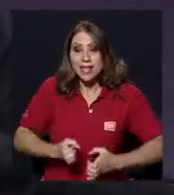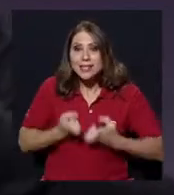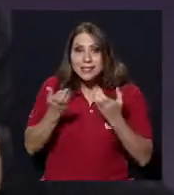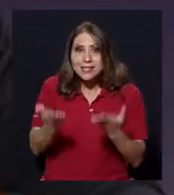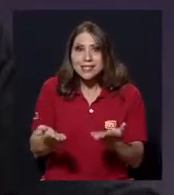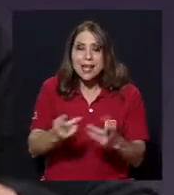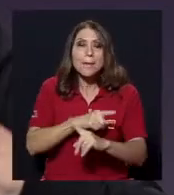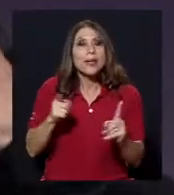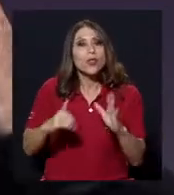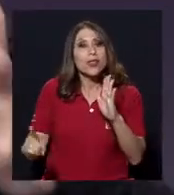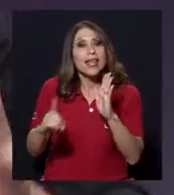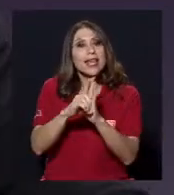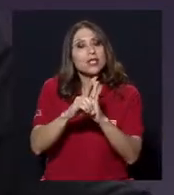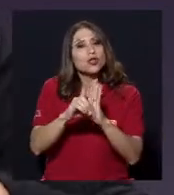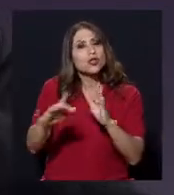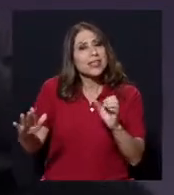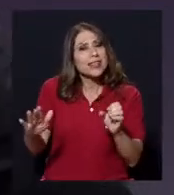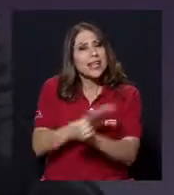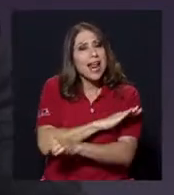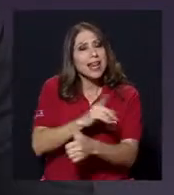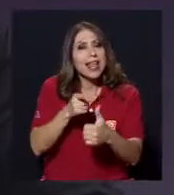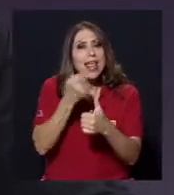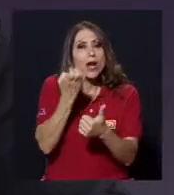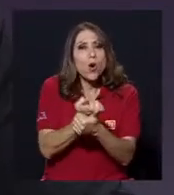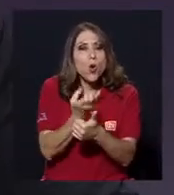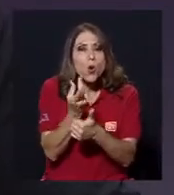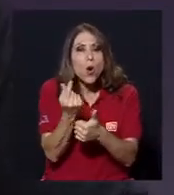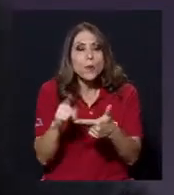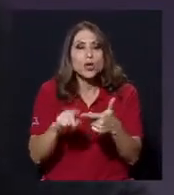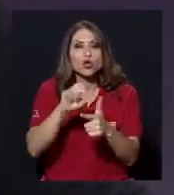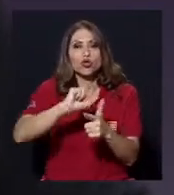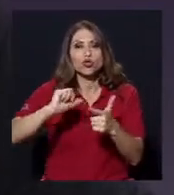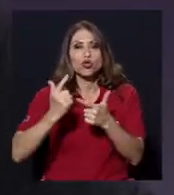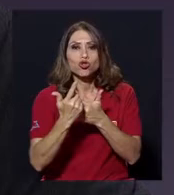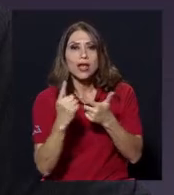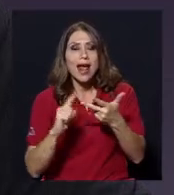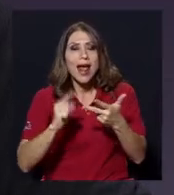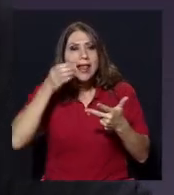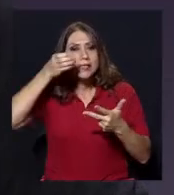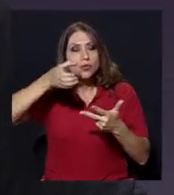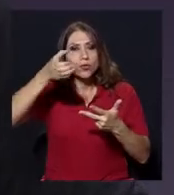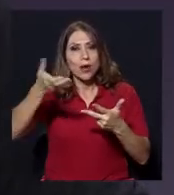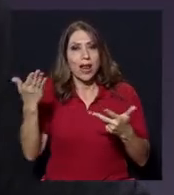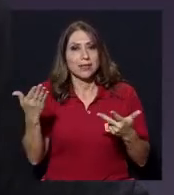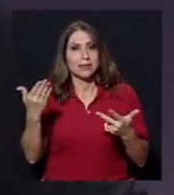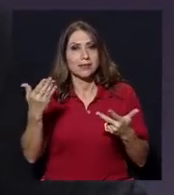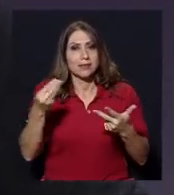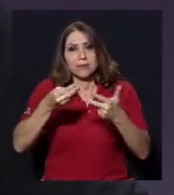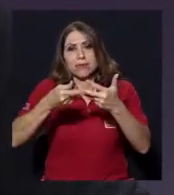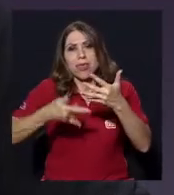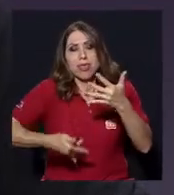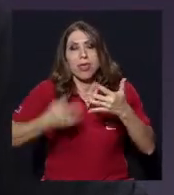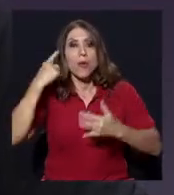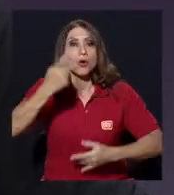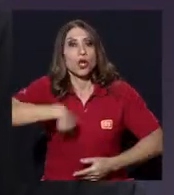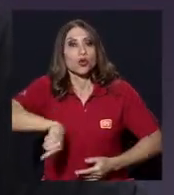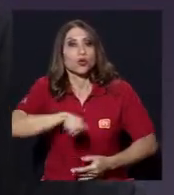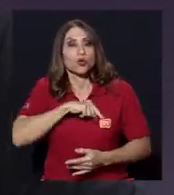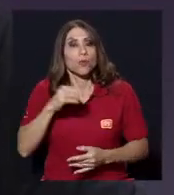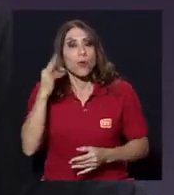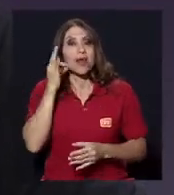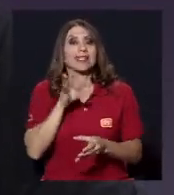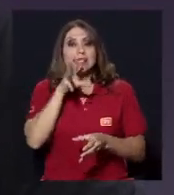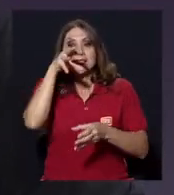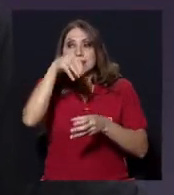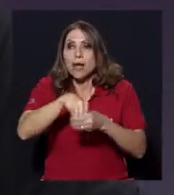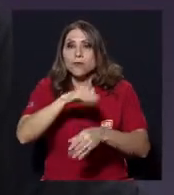Es decir, derechos económicos, derechos sociales, derechos culturales, porque las mujeres estamos en todo, las mujeres somos ciudadanas de